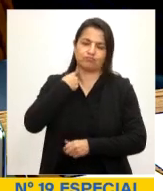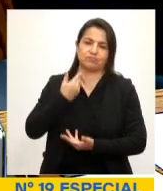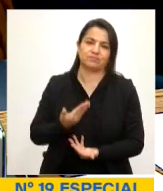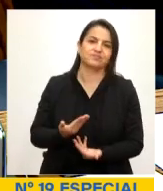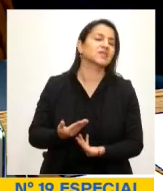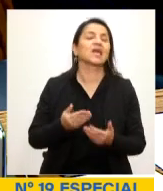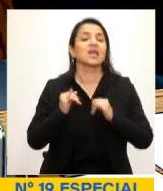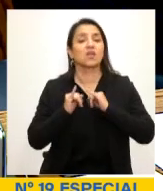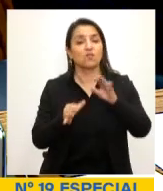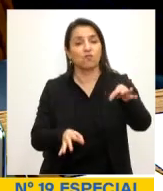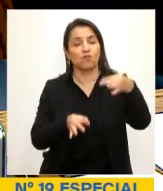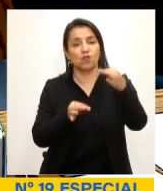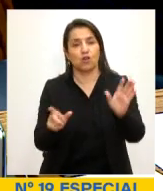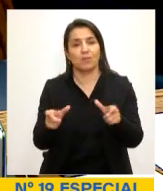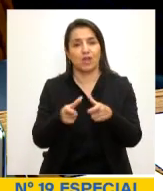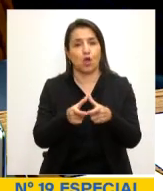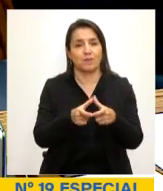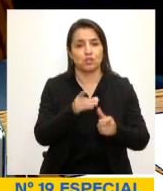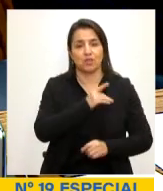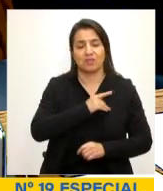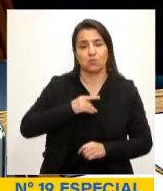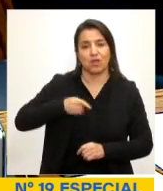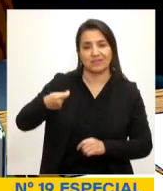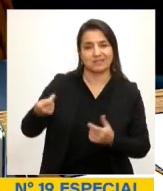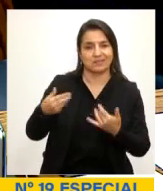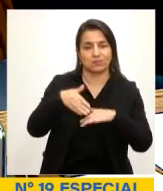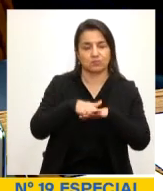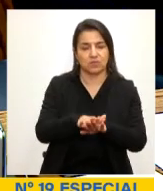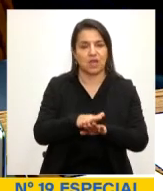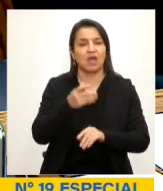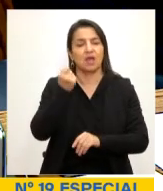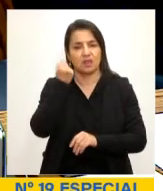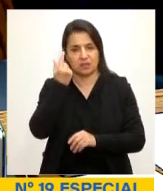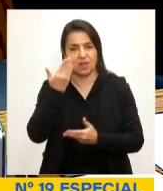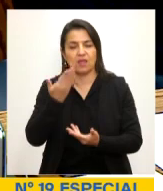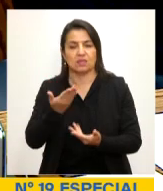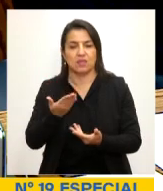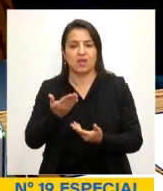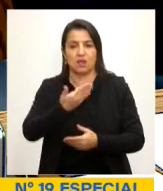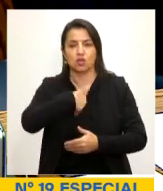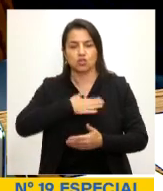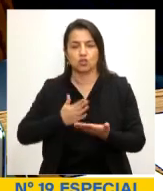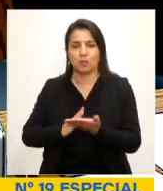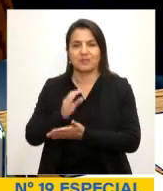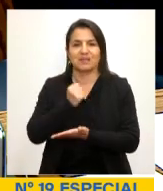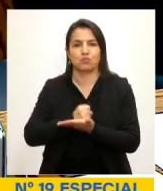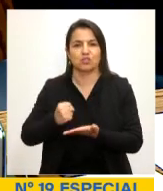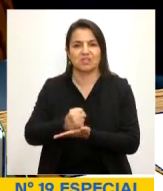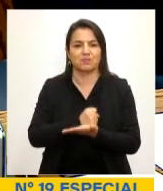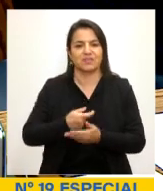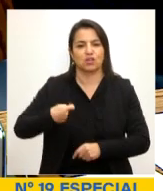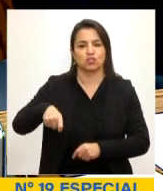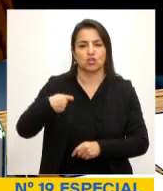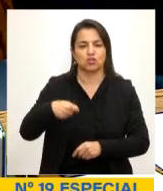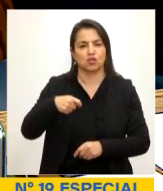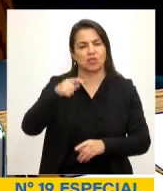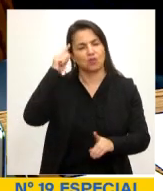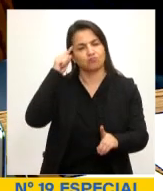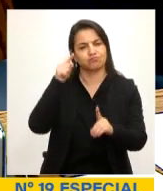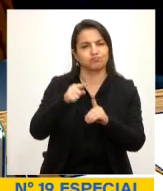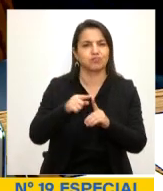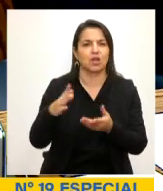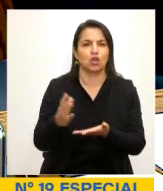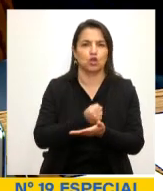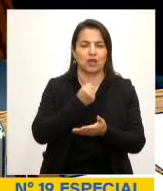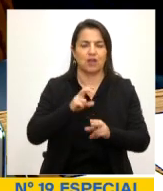comprende lo que manifestamos desde su primera discusión y tramitación en este senado buscar una solución ante los desafíos que hoy aquejan a millones de